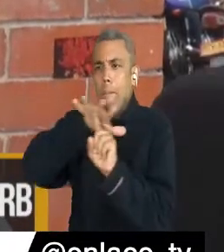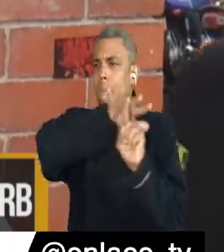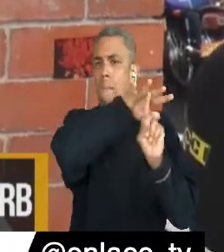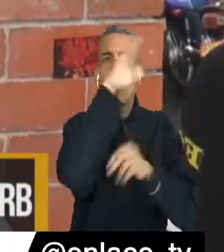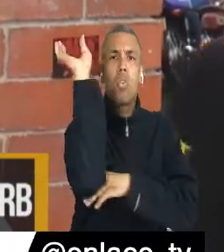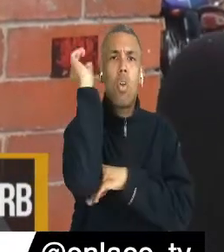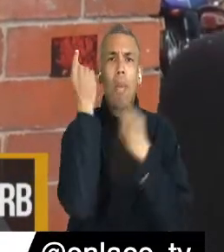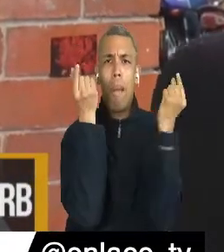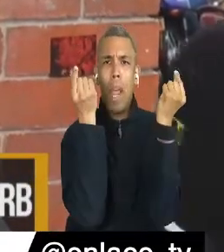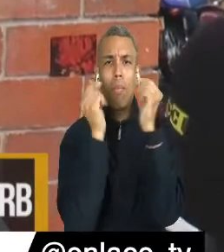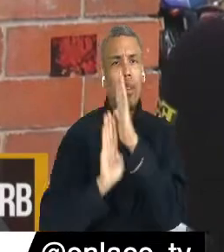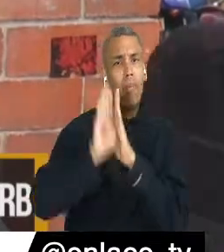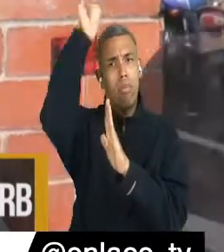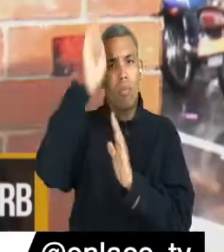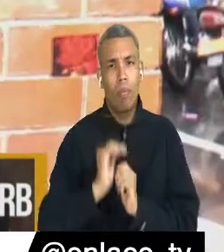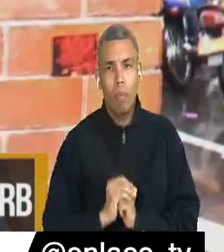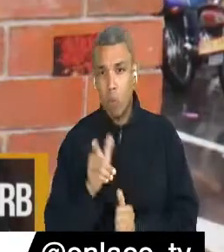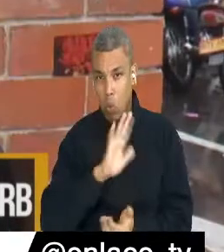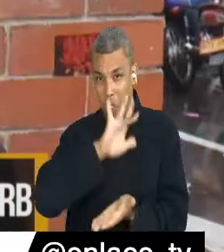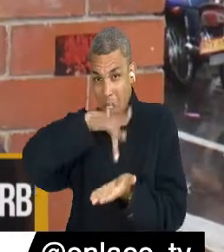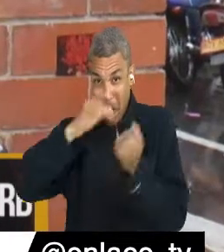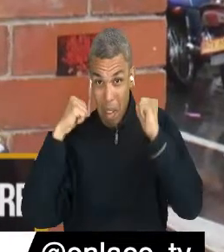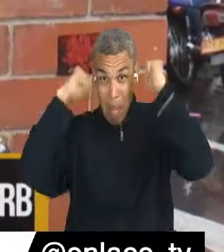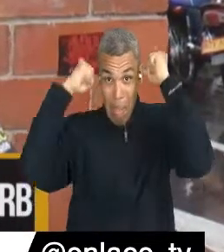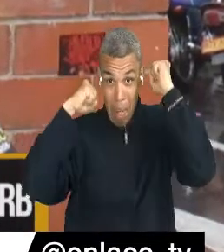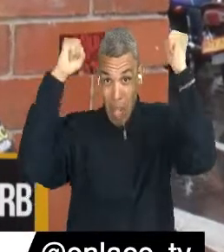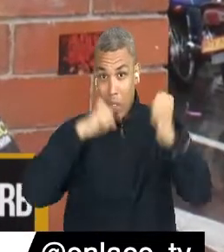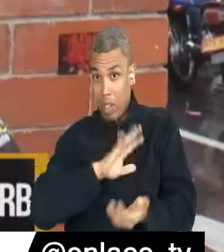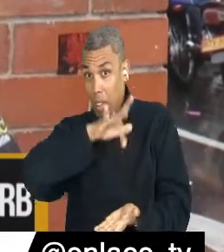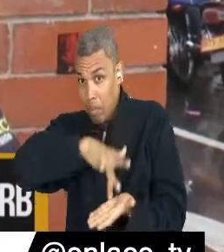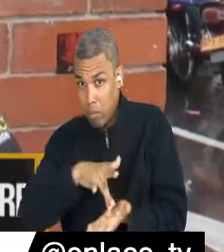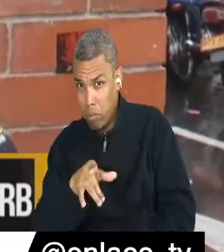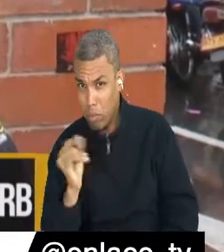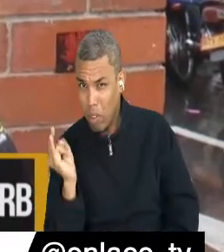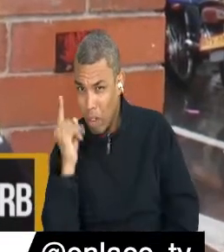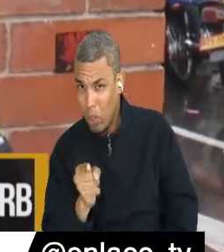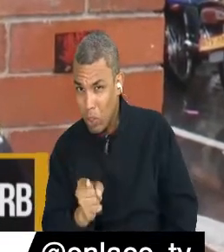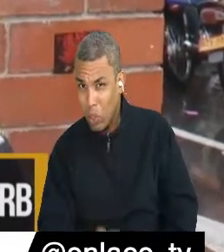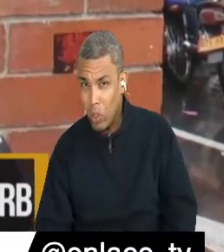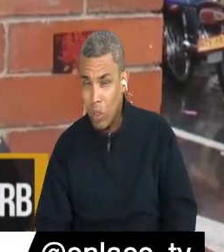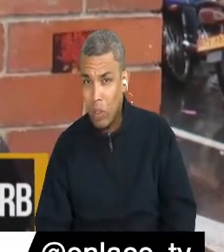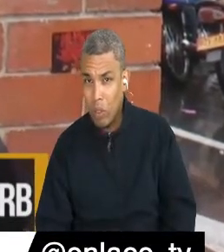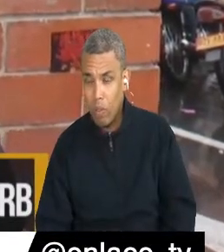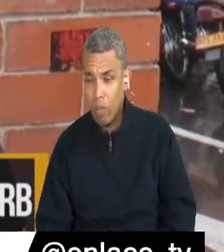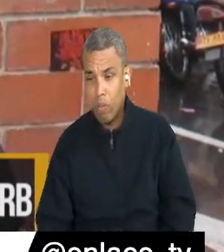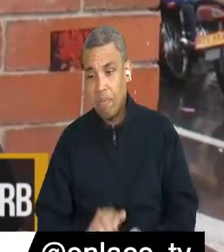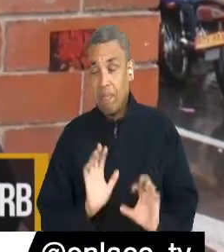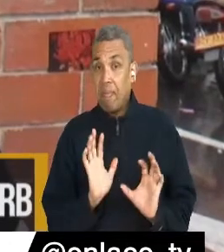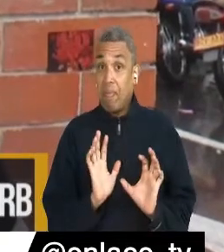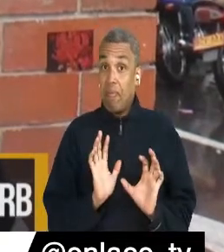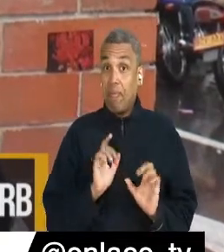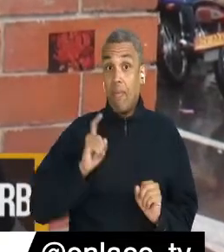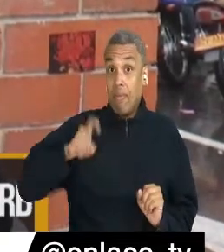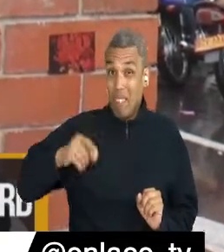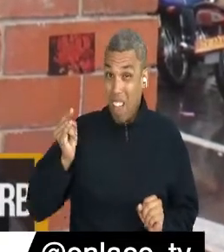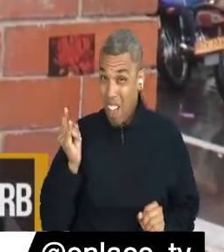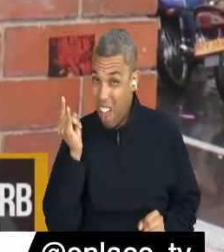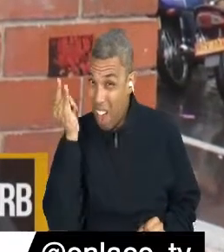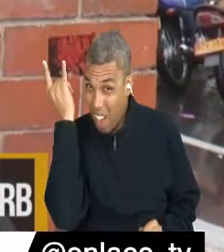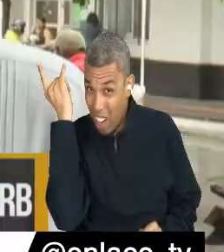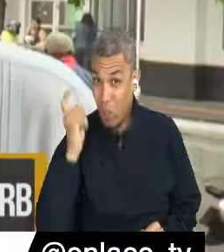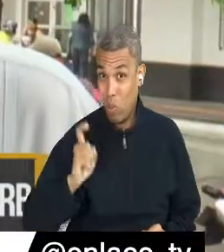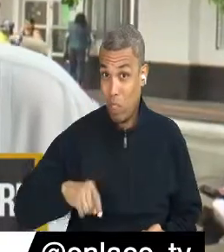paro cívico por el PMRB? Pero bueno, llegando al caso que esto ya llega hasta su extremo, pues uno